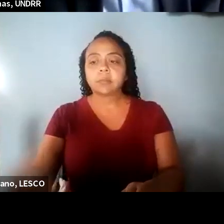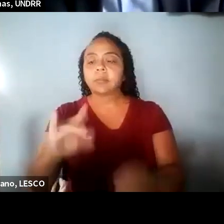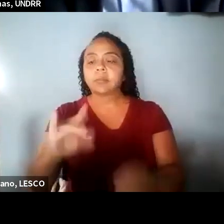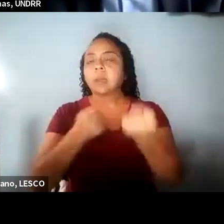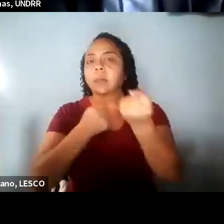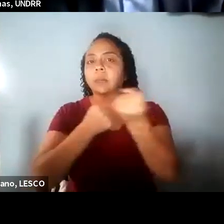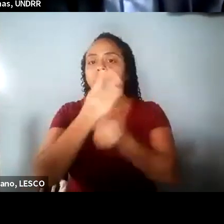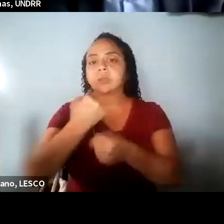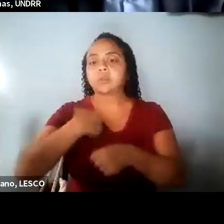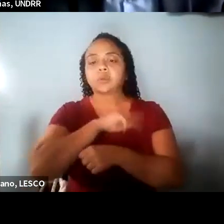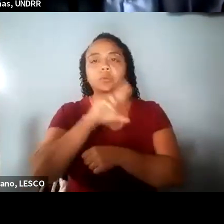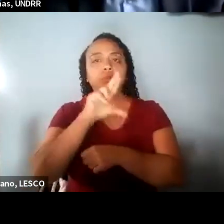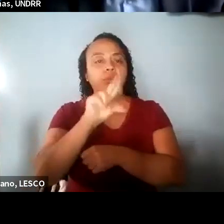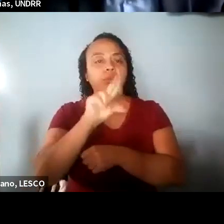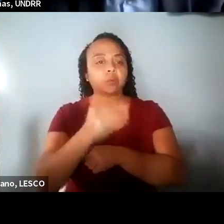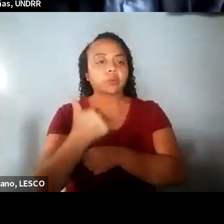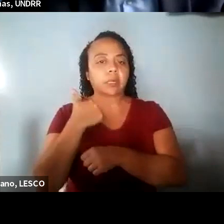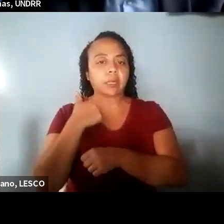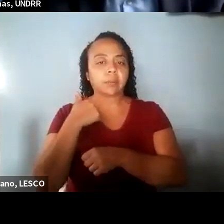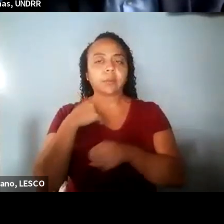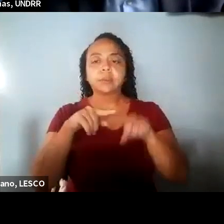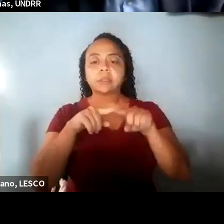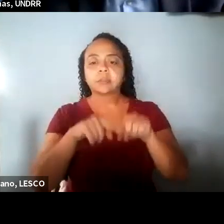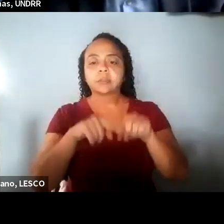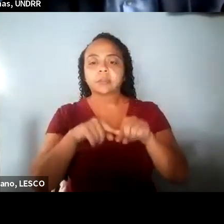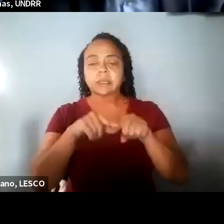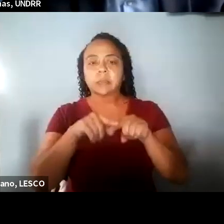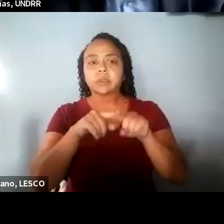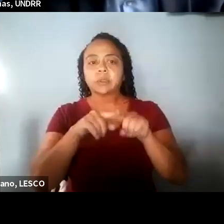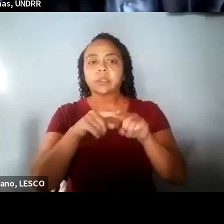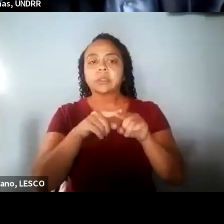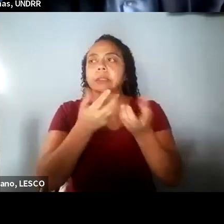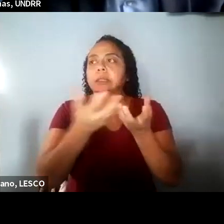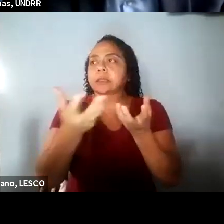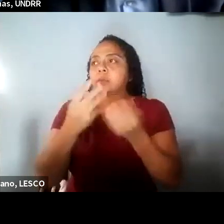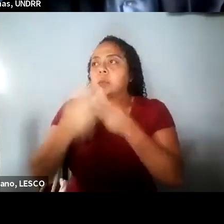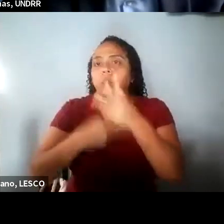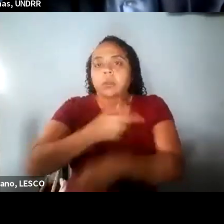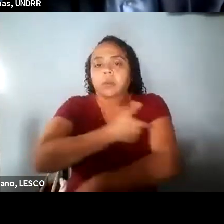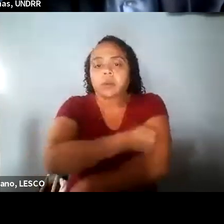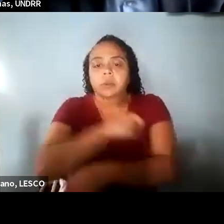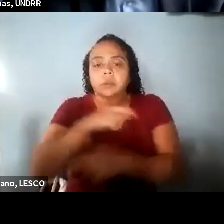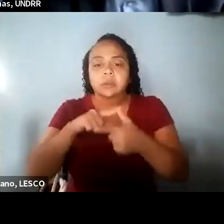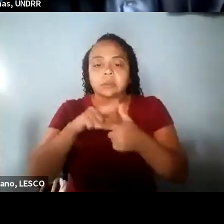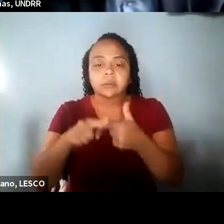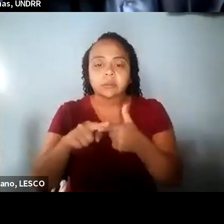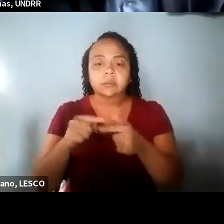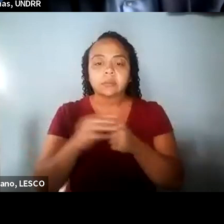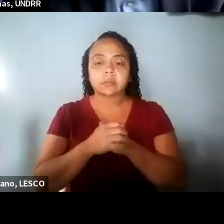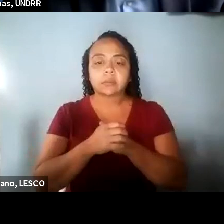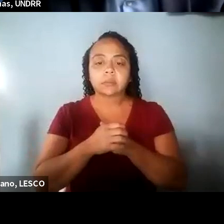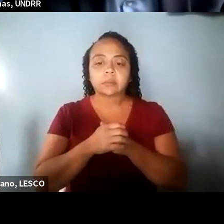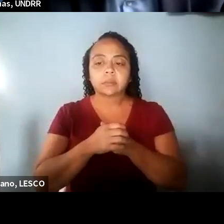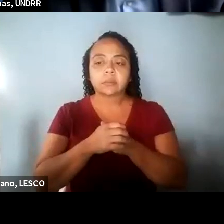no tenemos dependemos de la distribución mundial de vacunas entonces en el momento que las tengamos disponibles